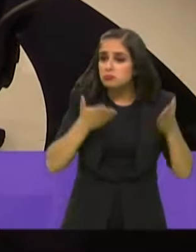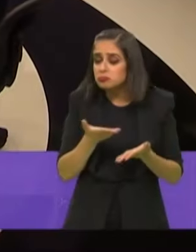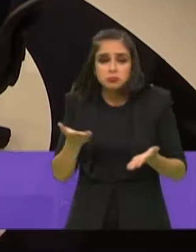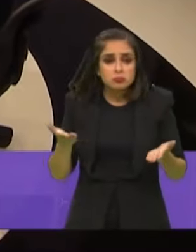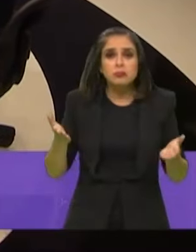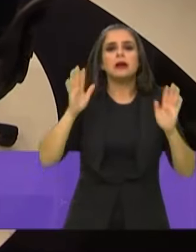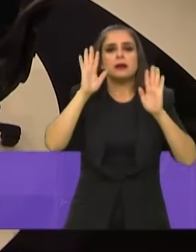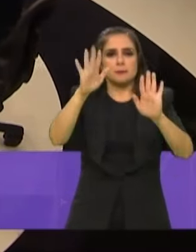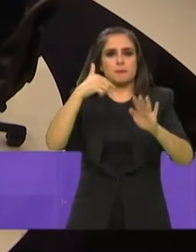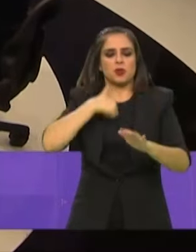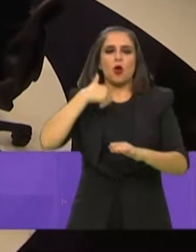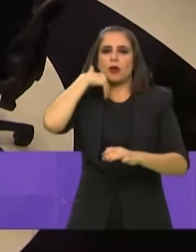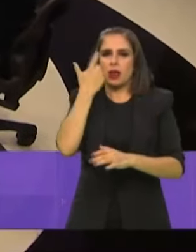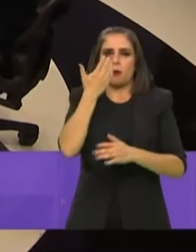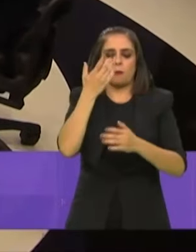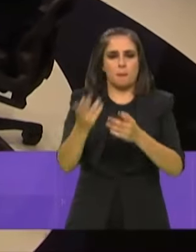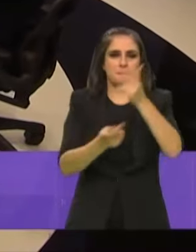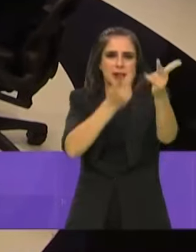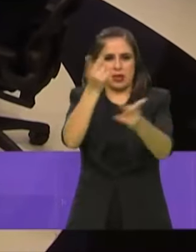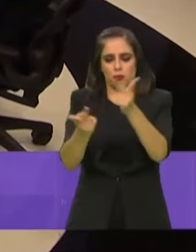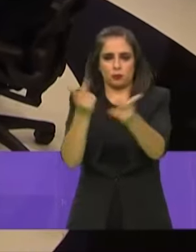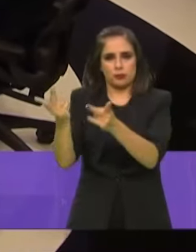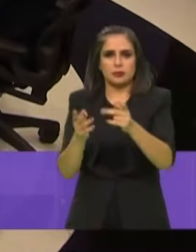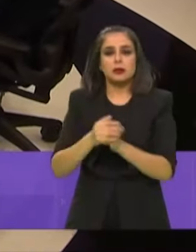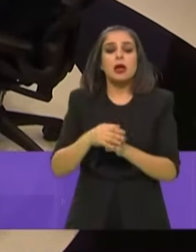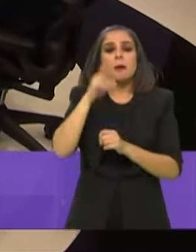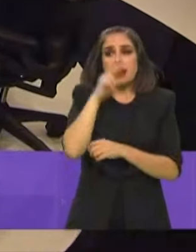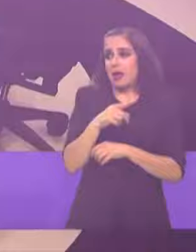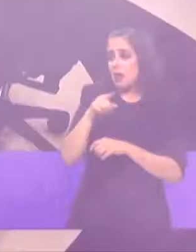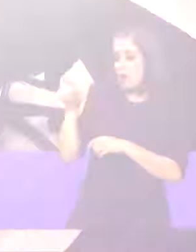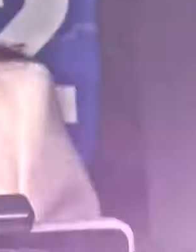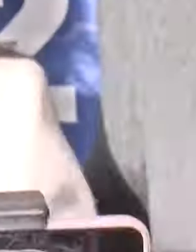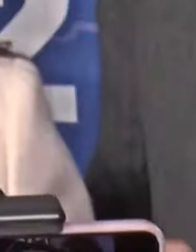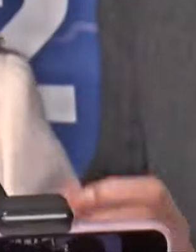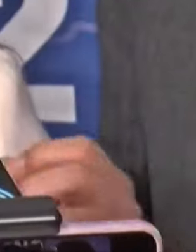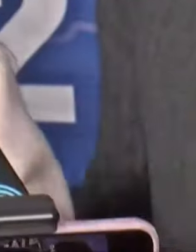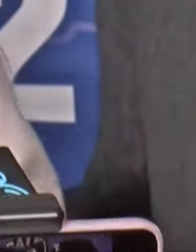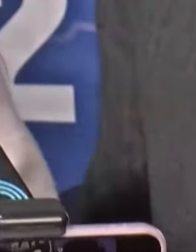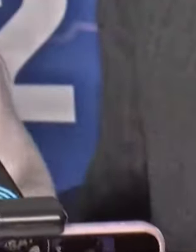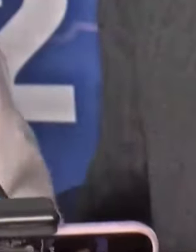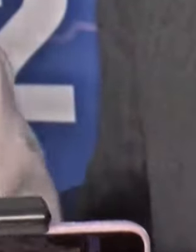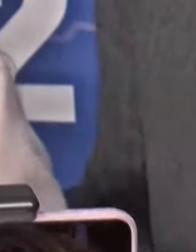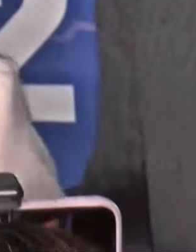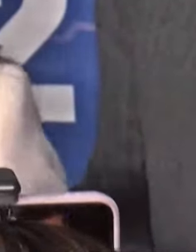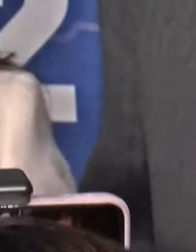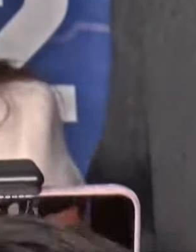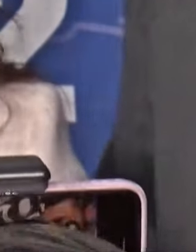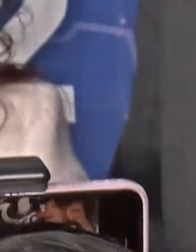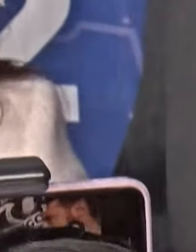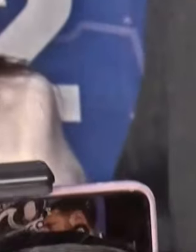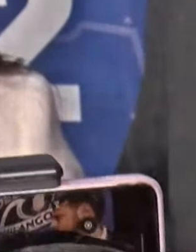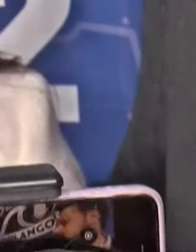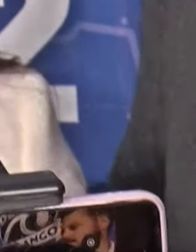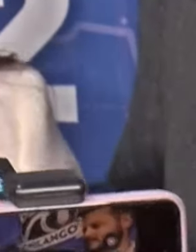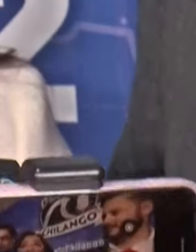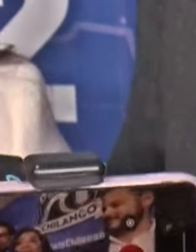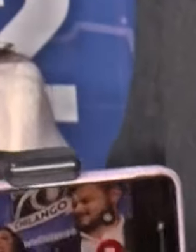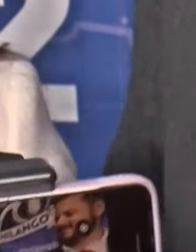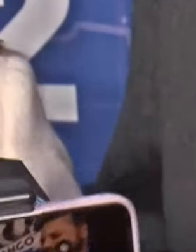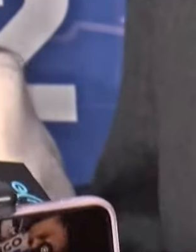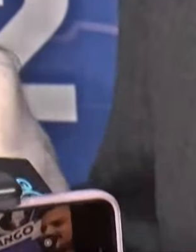salir, todos se declararon ganadores del primer debate chilango. Arrancamos fuerte y vamos, no solo ganamos el